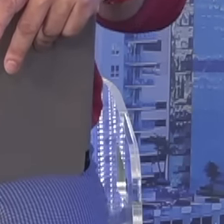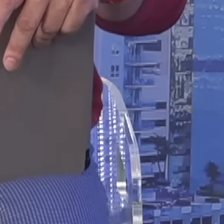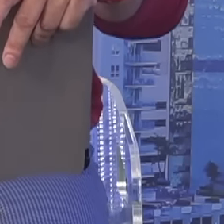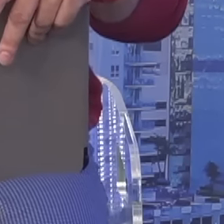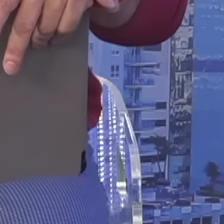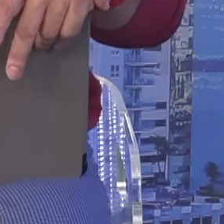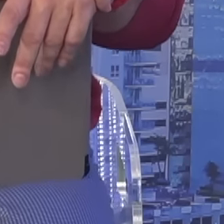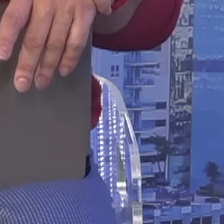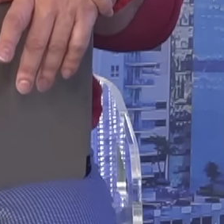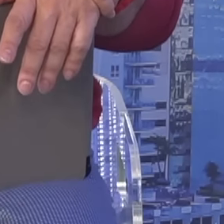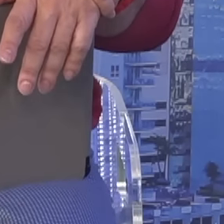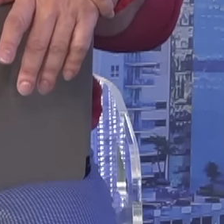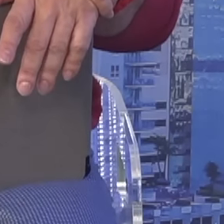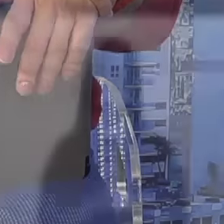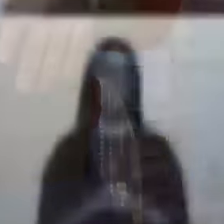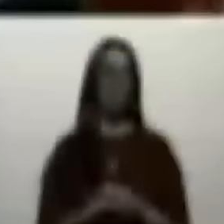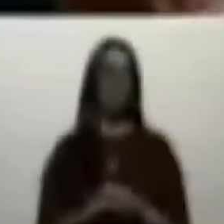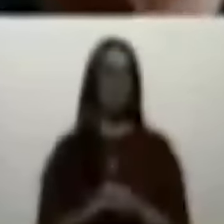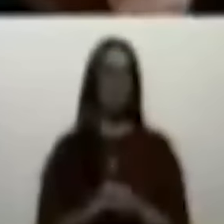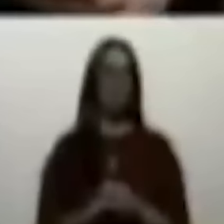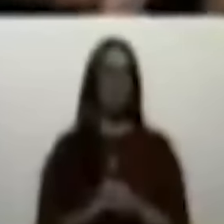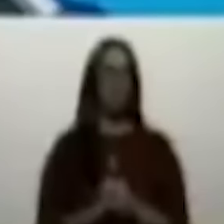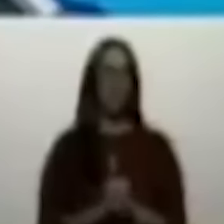Veamos el video y analizamos juntos.